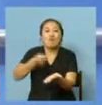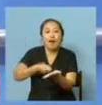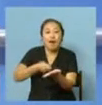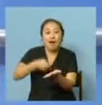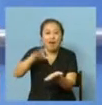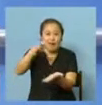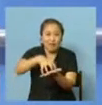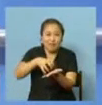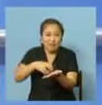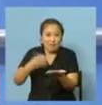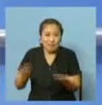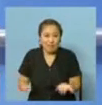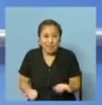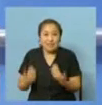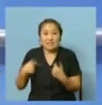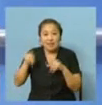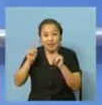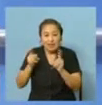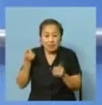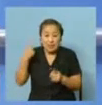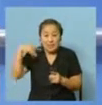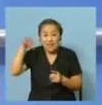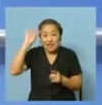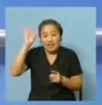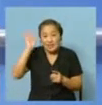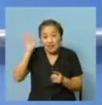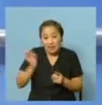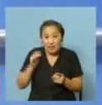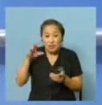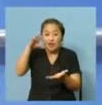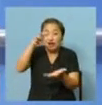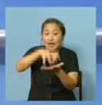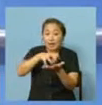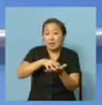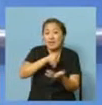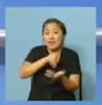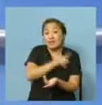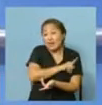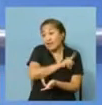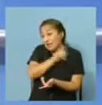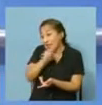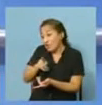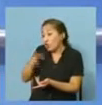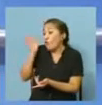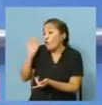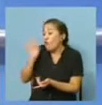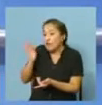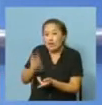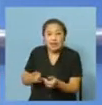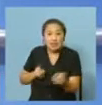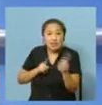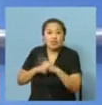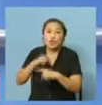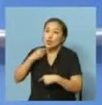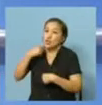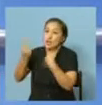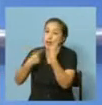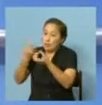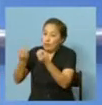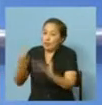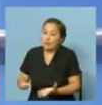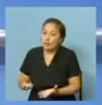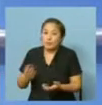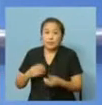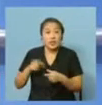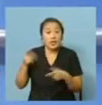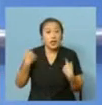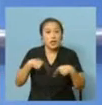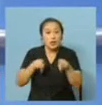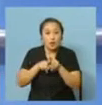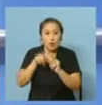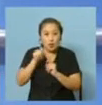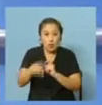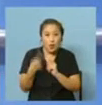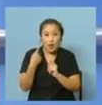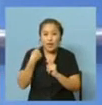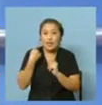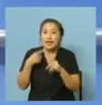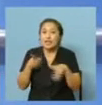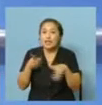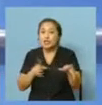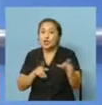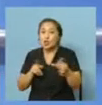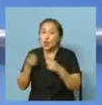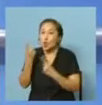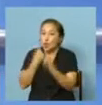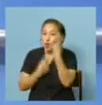esas empresas y creemos que también la empresa tiene esa obligación de darle una mejor respuesta de todas maneras esto está